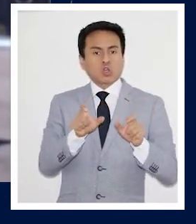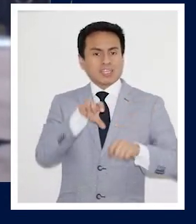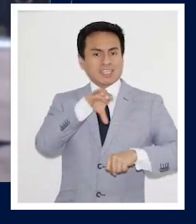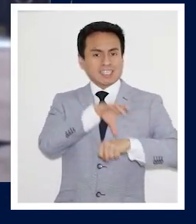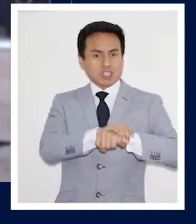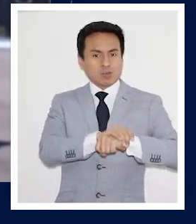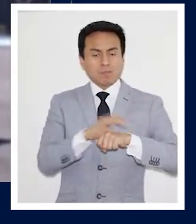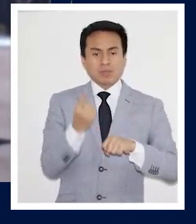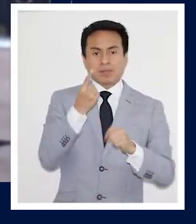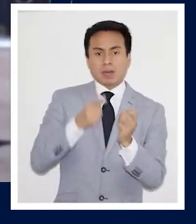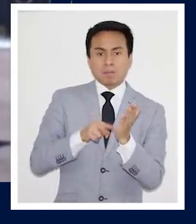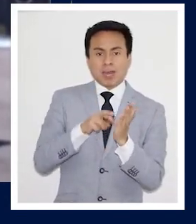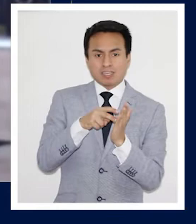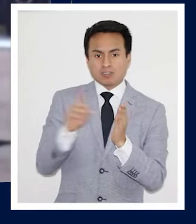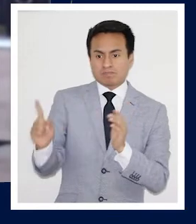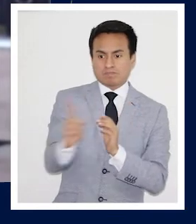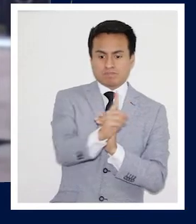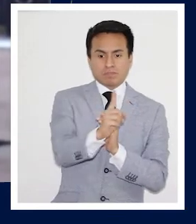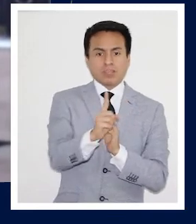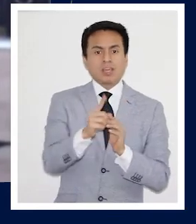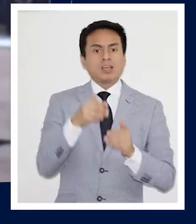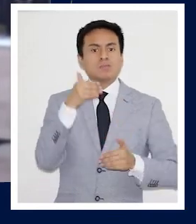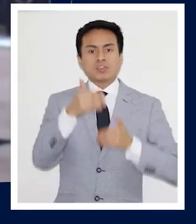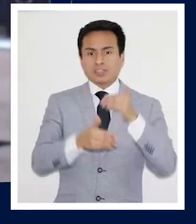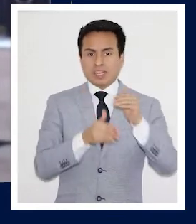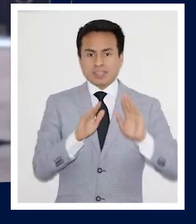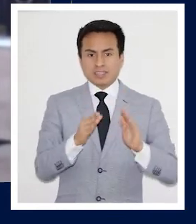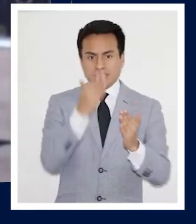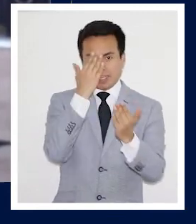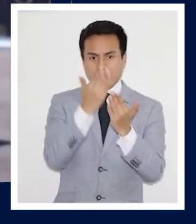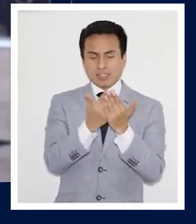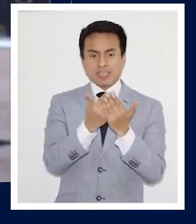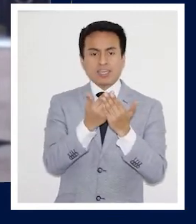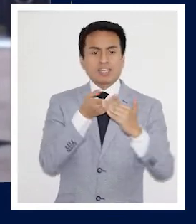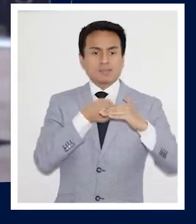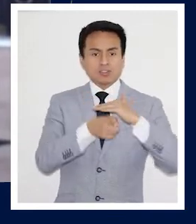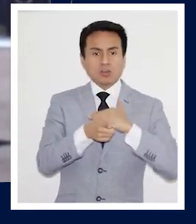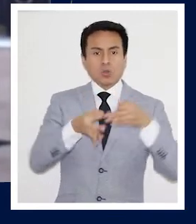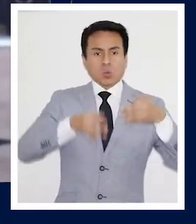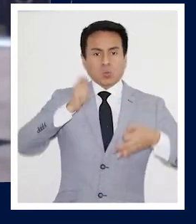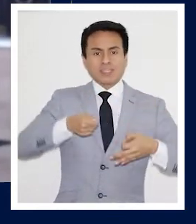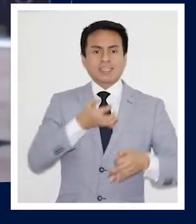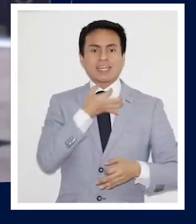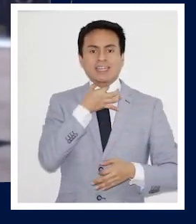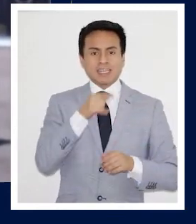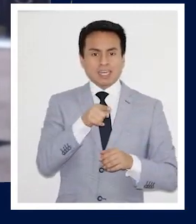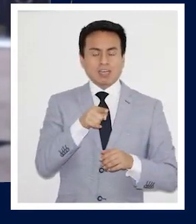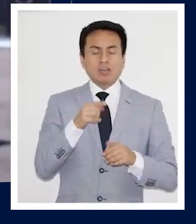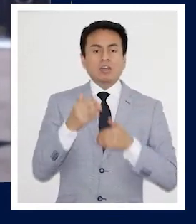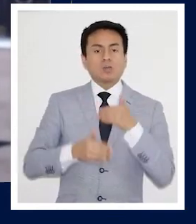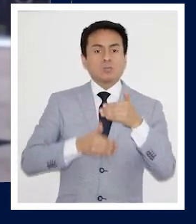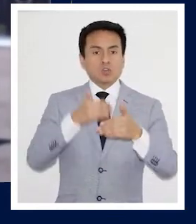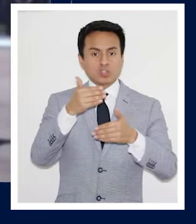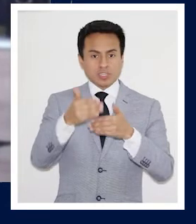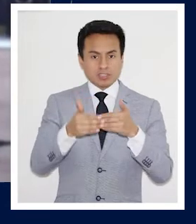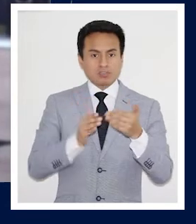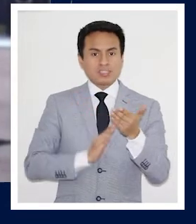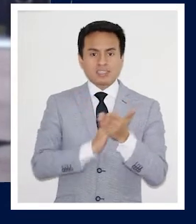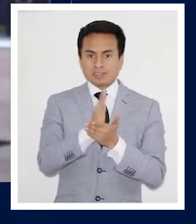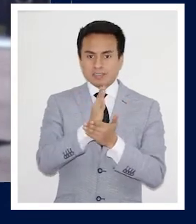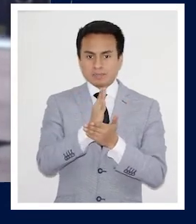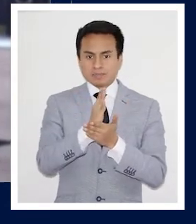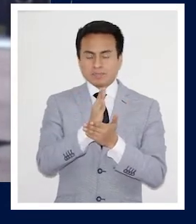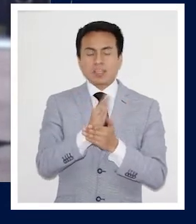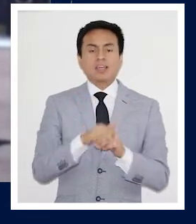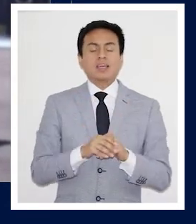control de detención, que es el primer paso, ¿no?, procesal ante la intervención de un juez de garantía para que un proceso